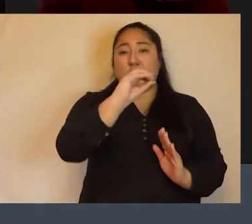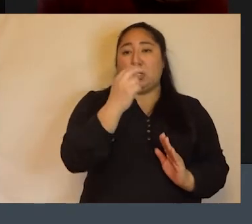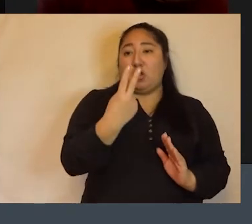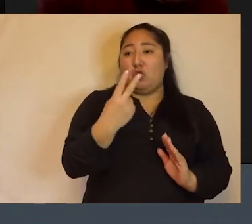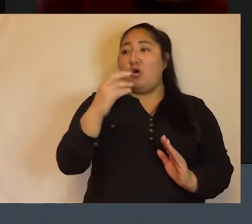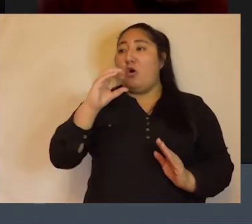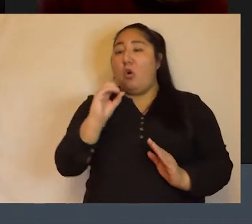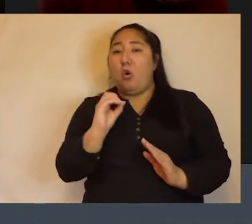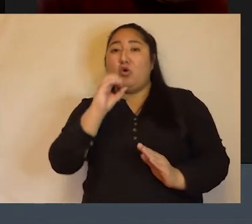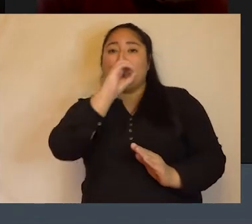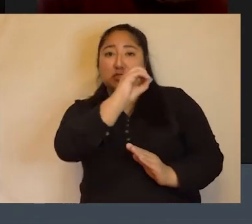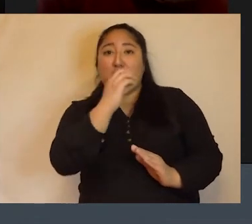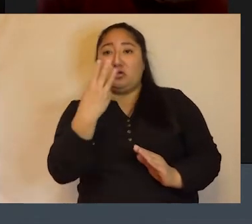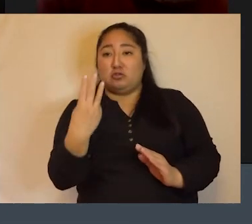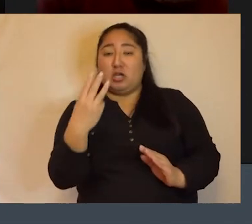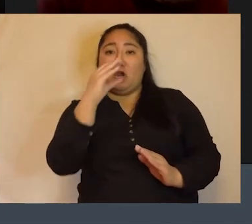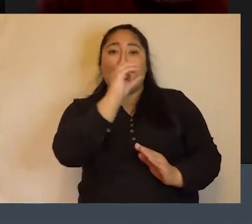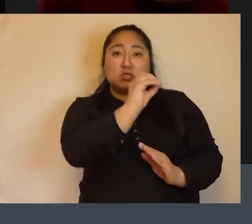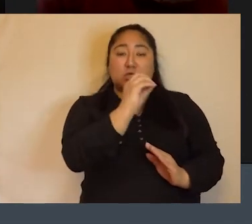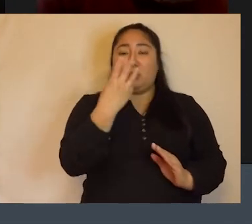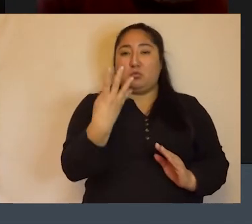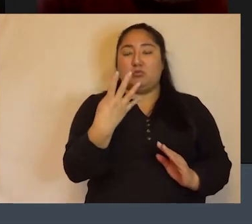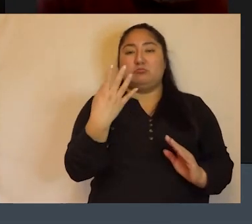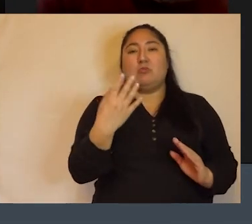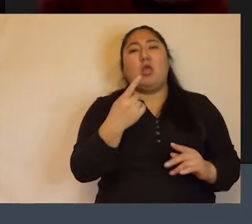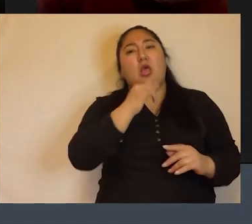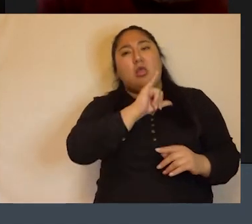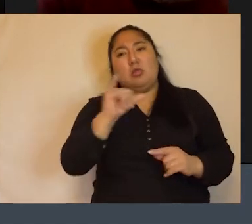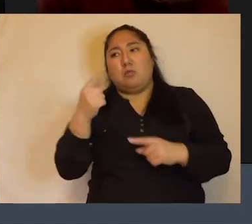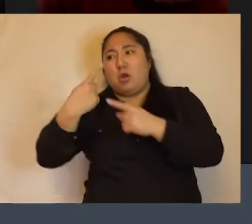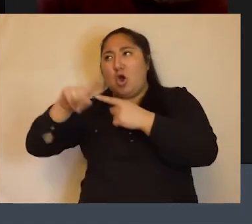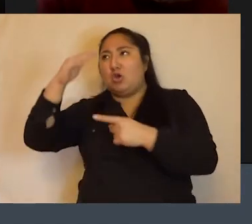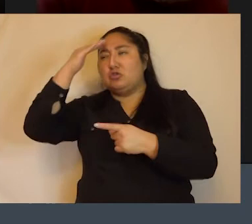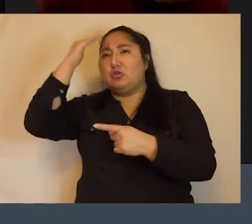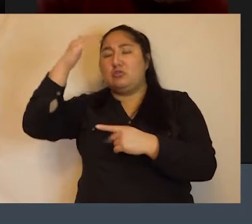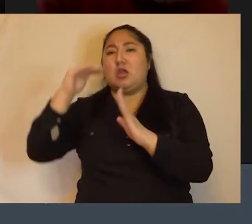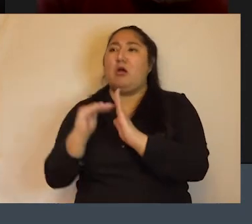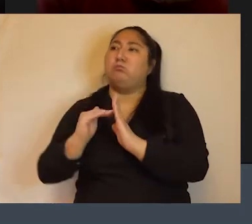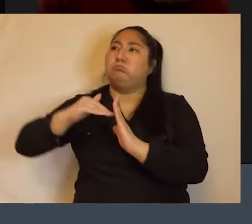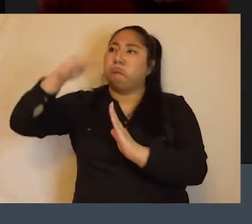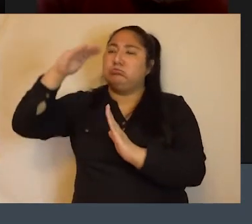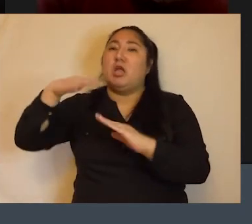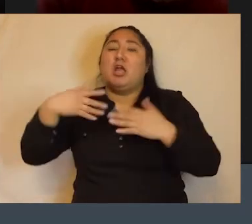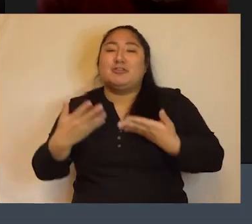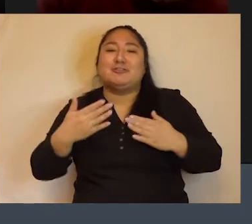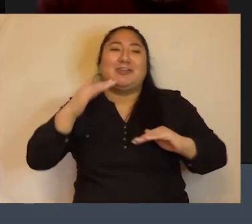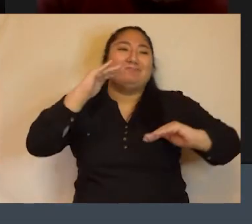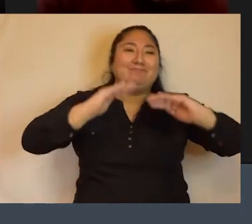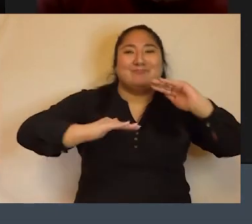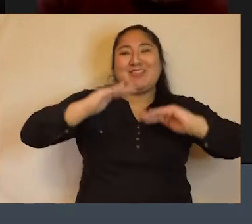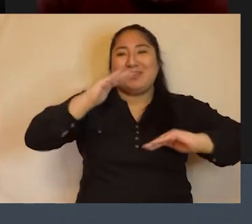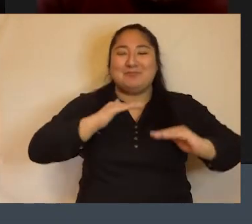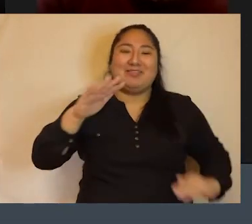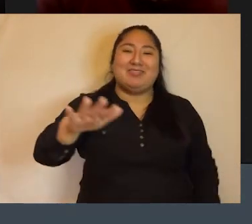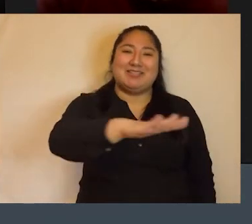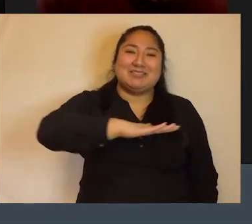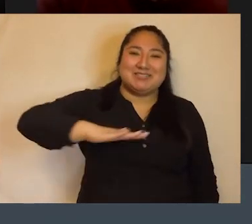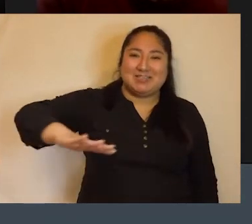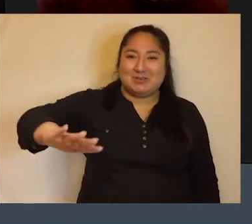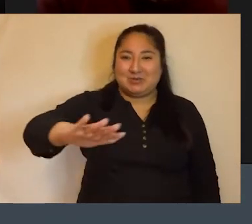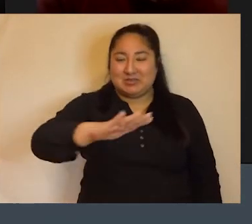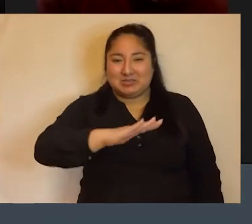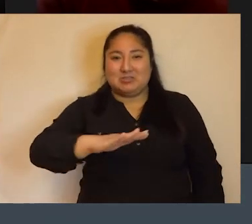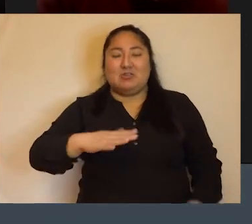un 0,2, un 0,3, un 0,4, y de repente en un solo día vuelve a recuperar el 1. Entonces, son situaciones en las